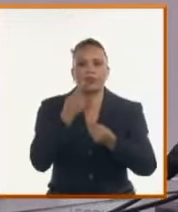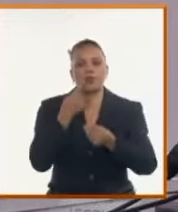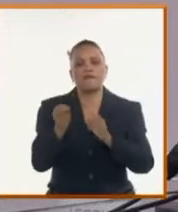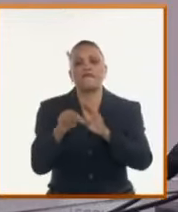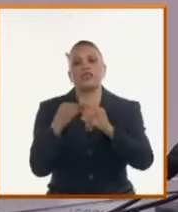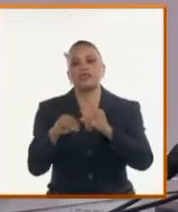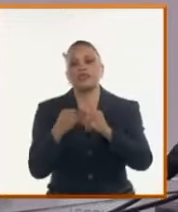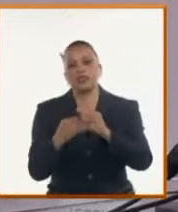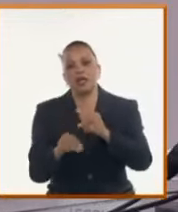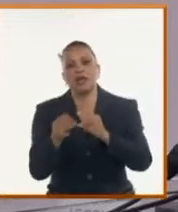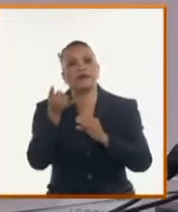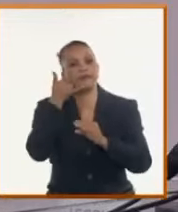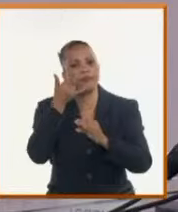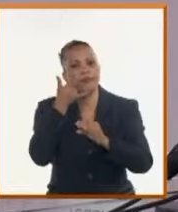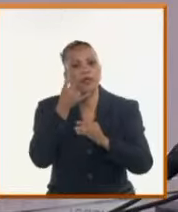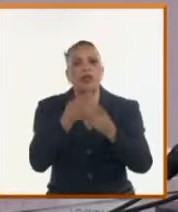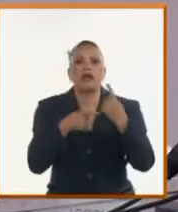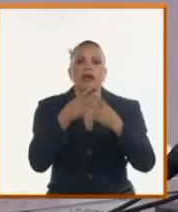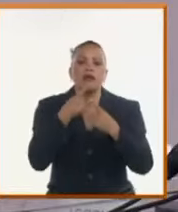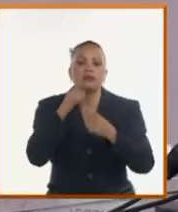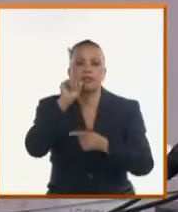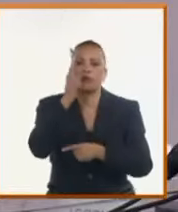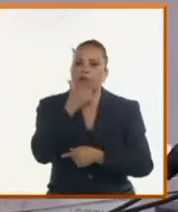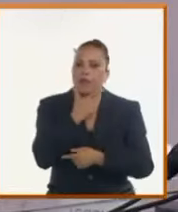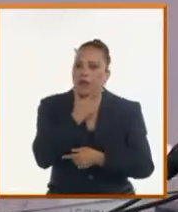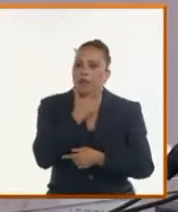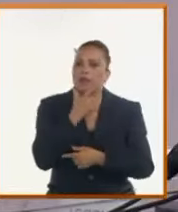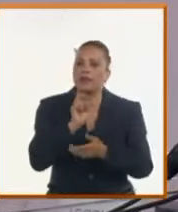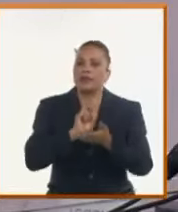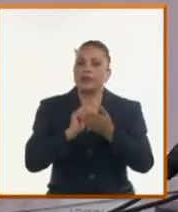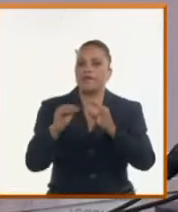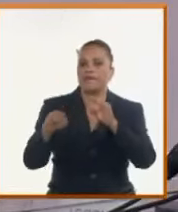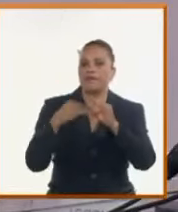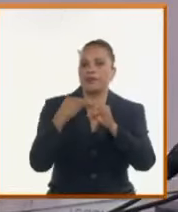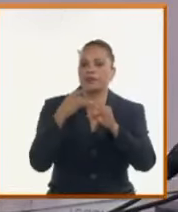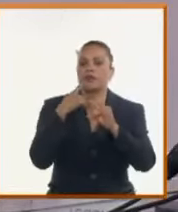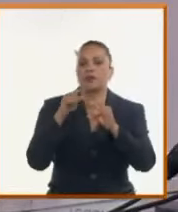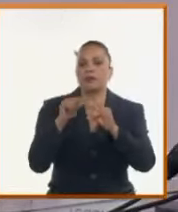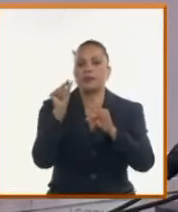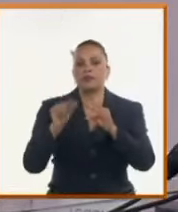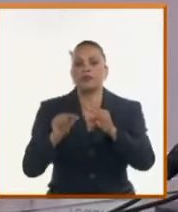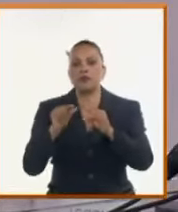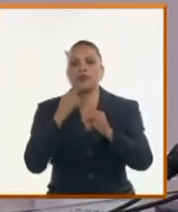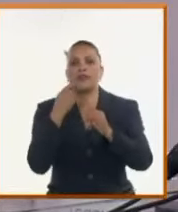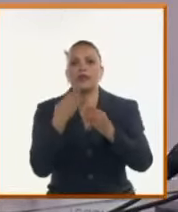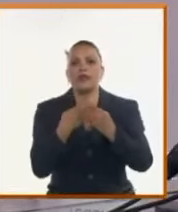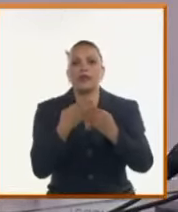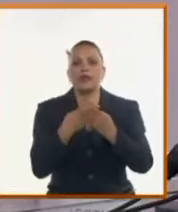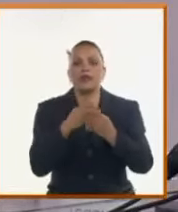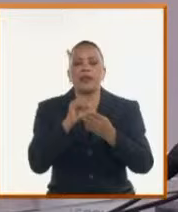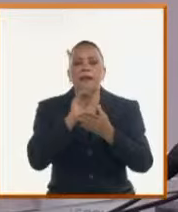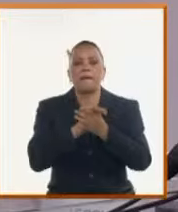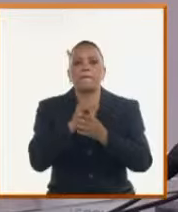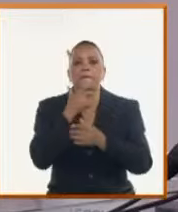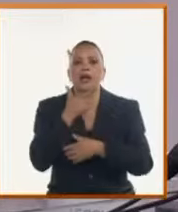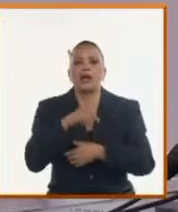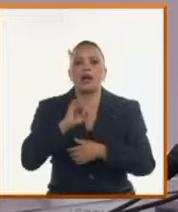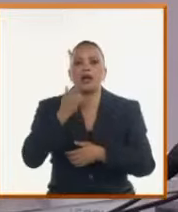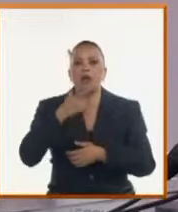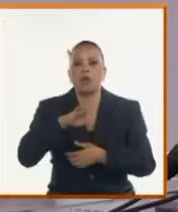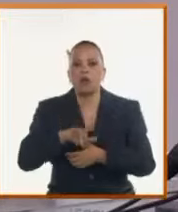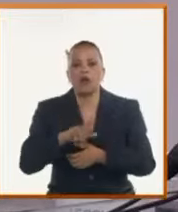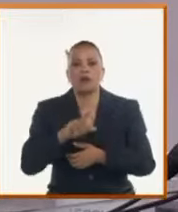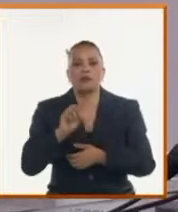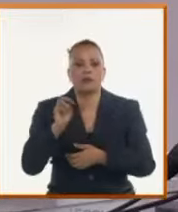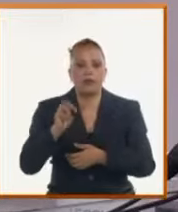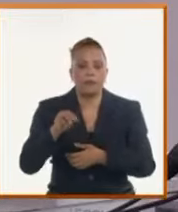línea telefónica Por cierto hablando de seo de Ávila nos escribieron por correo también los compañeros de la estación de trenes de majagua nos enviaron una foto de su